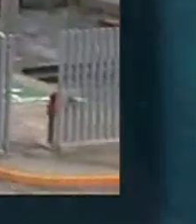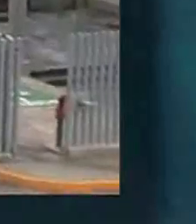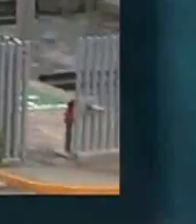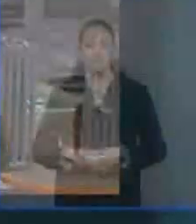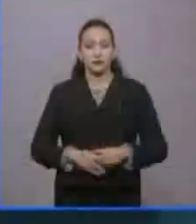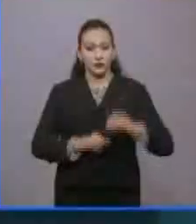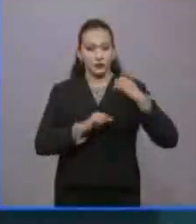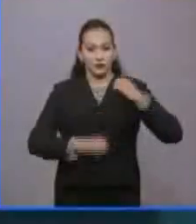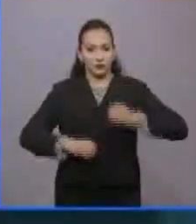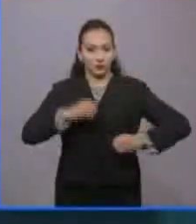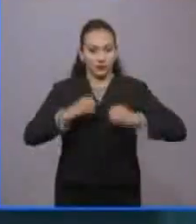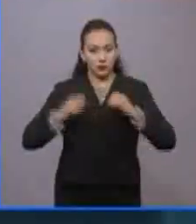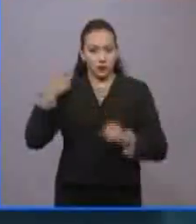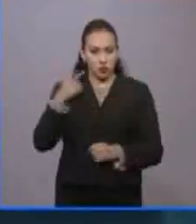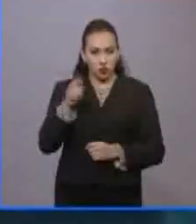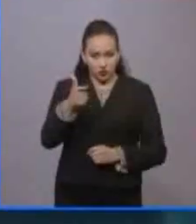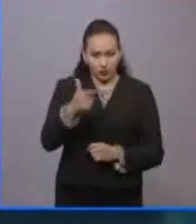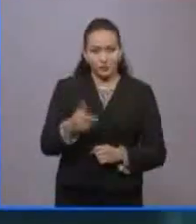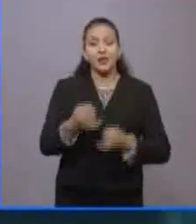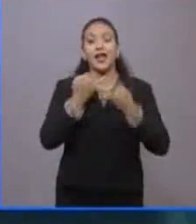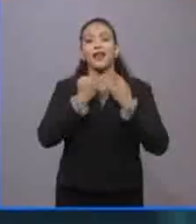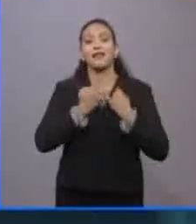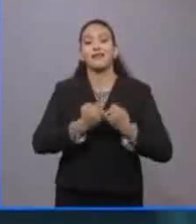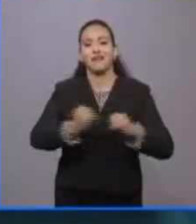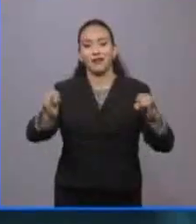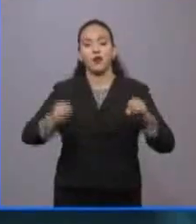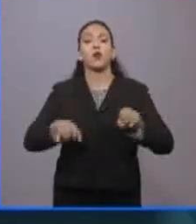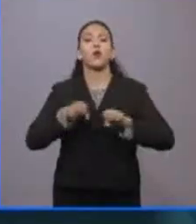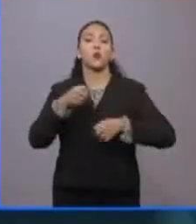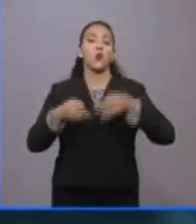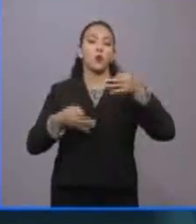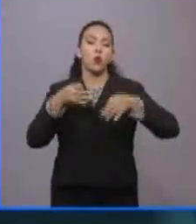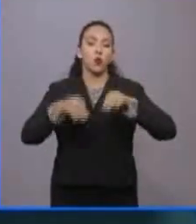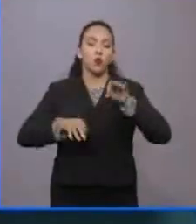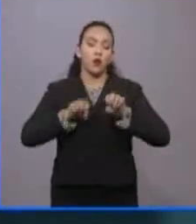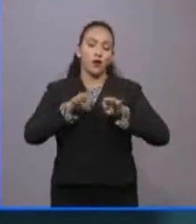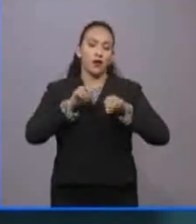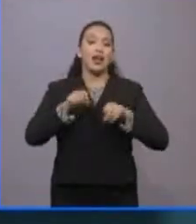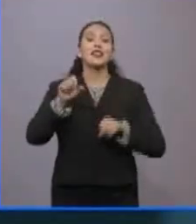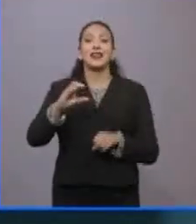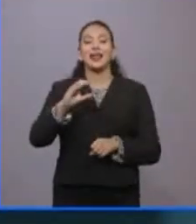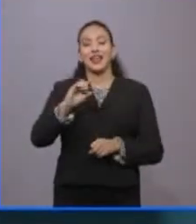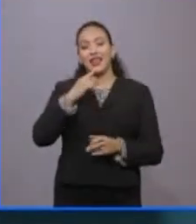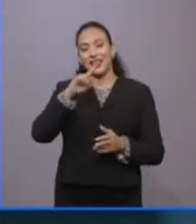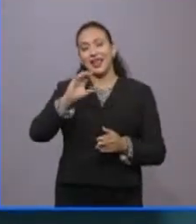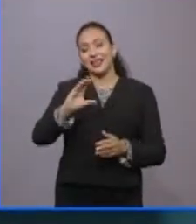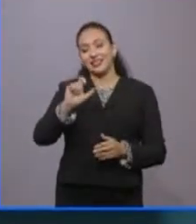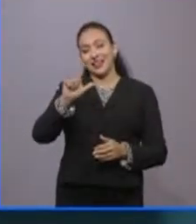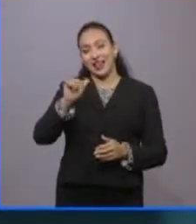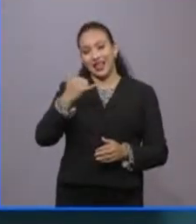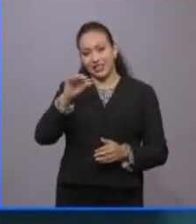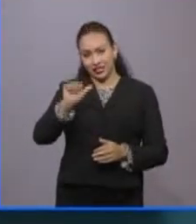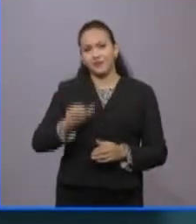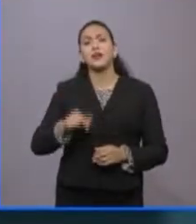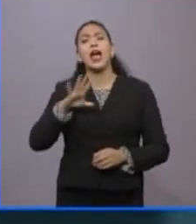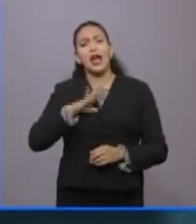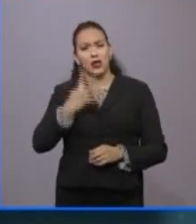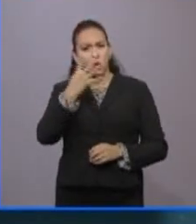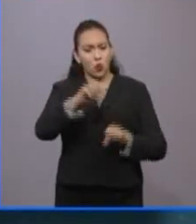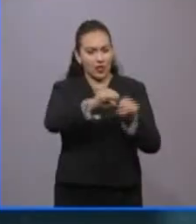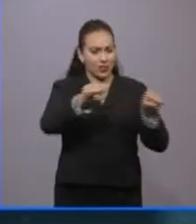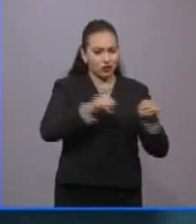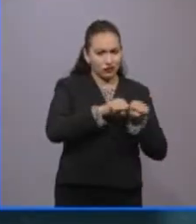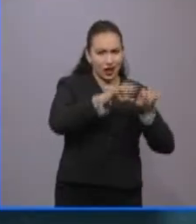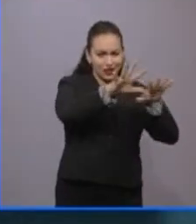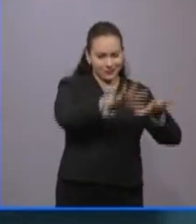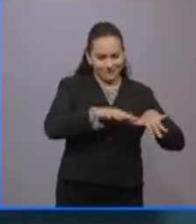El Poder Judicial de Guanajuato inauguró la ampliación del Juzgado de Oralidad Penal en Celaya, con 4 salas de audiencias y diversas áreas